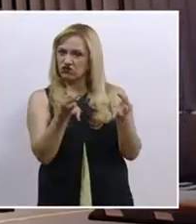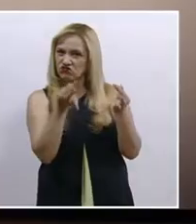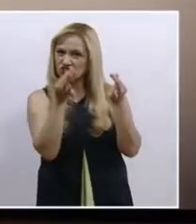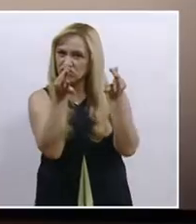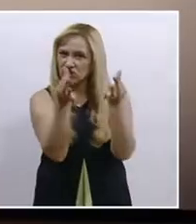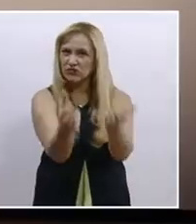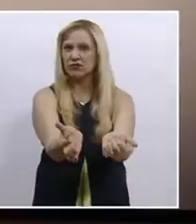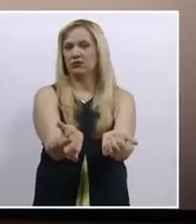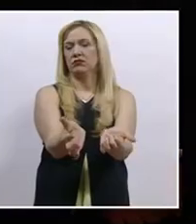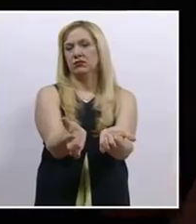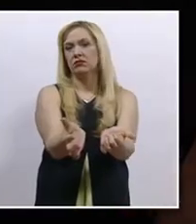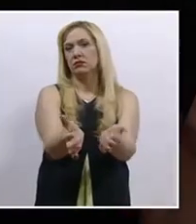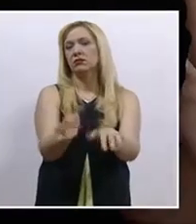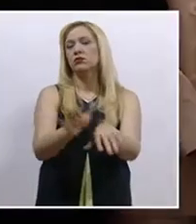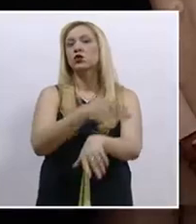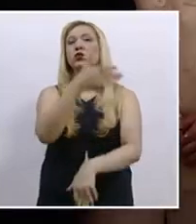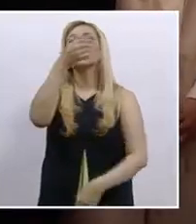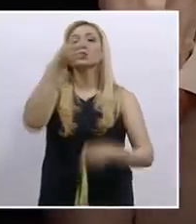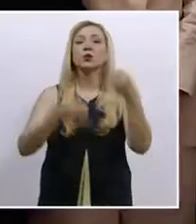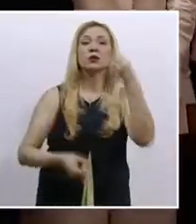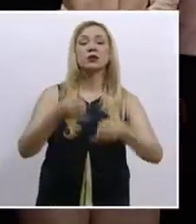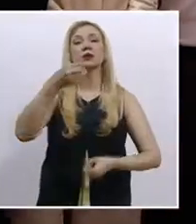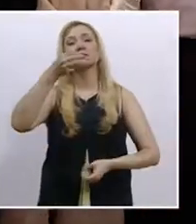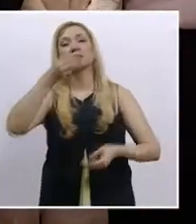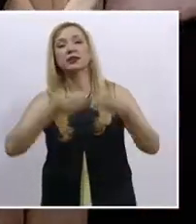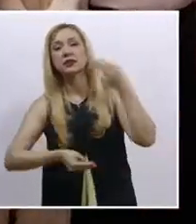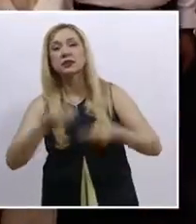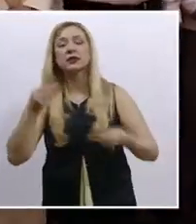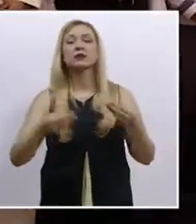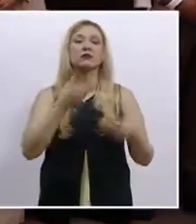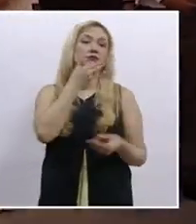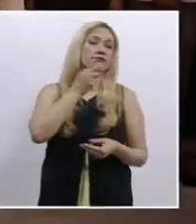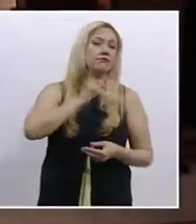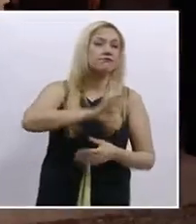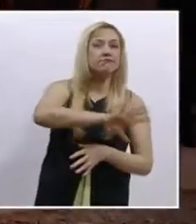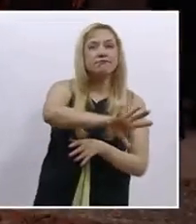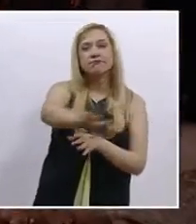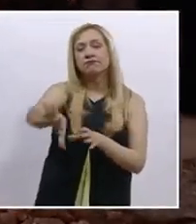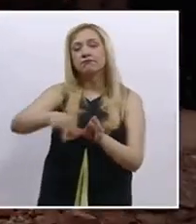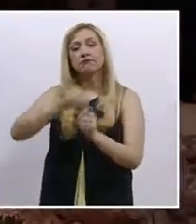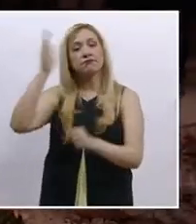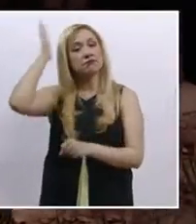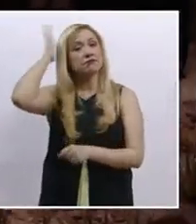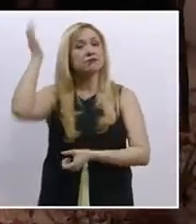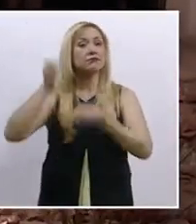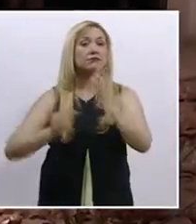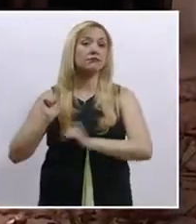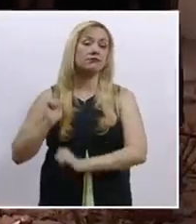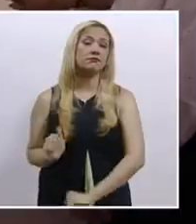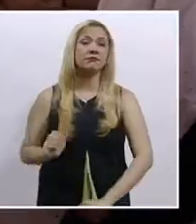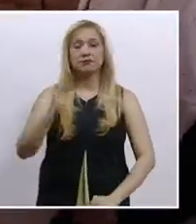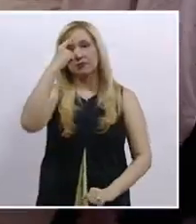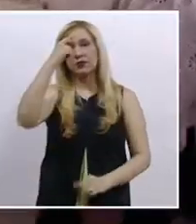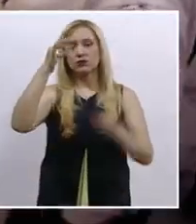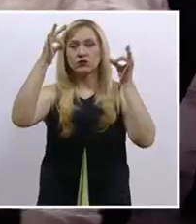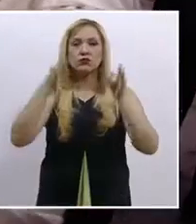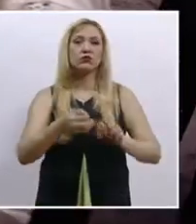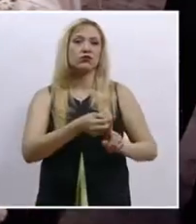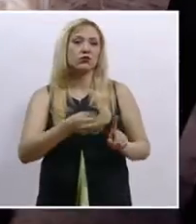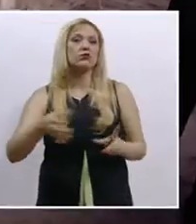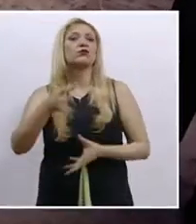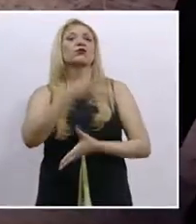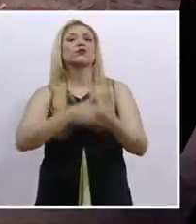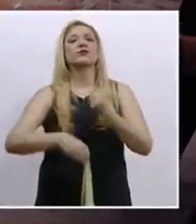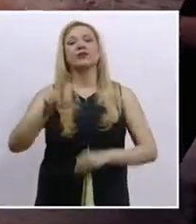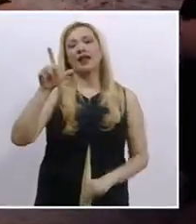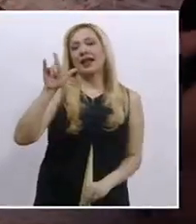resuelven, recordando que jueces, juezas, magistrados y magistradas son los pilares del Poder Judicial Federal. Finalmente, la consejera